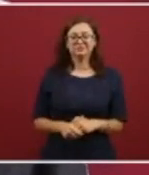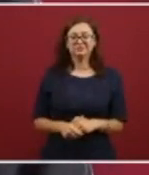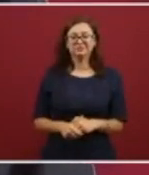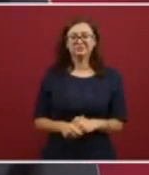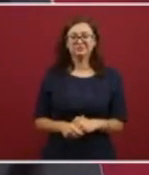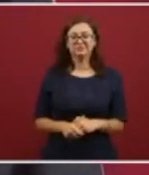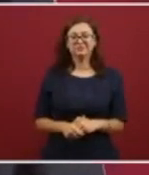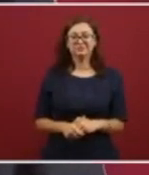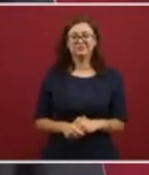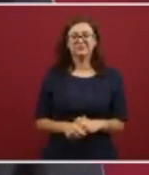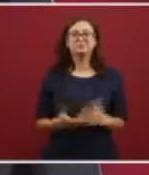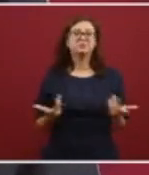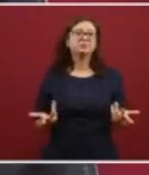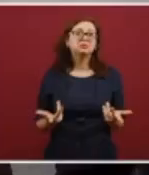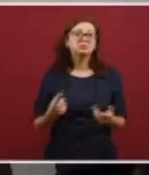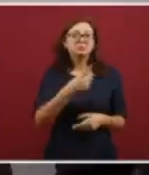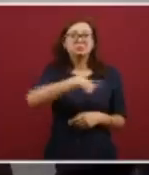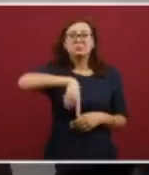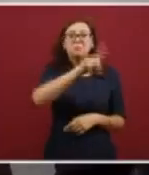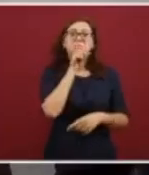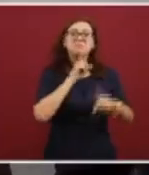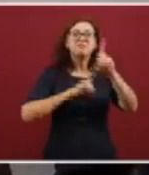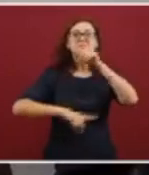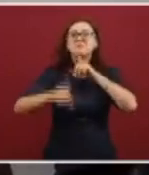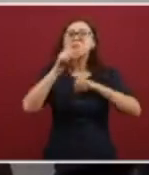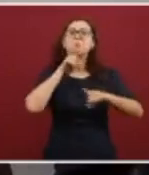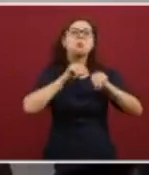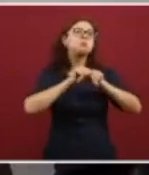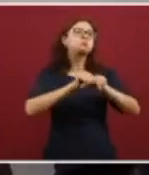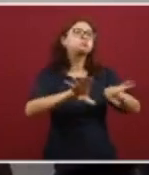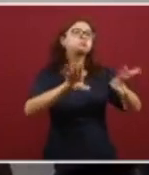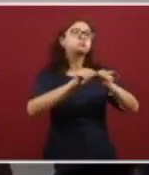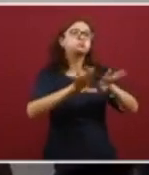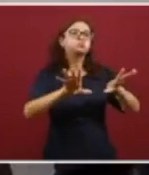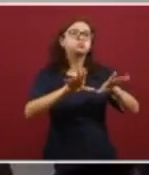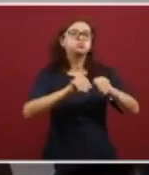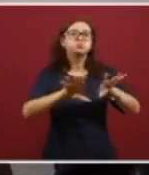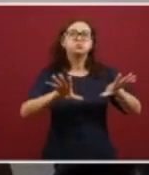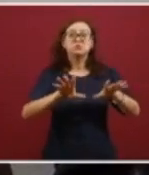No tendríamos posibilidad de contestar nada.